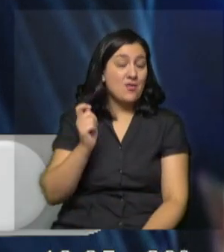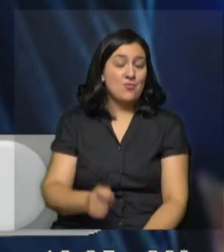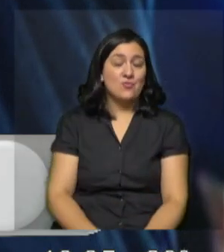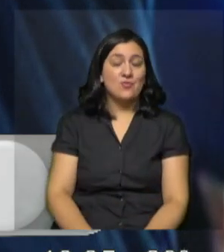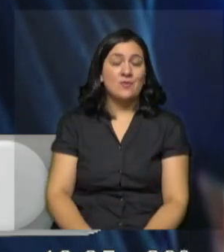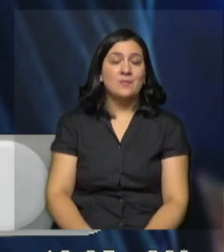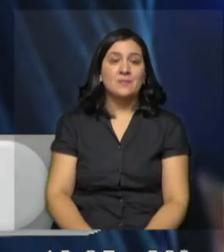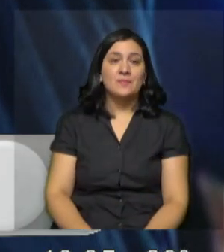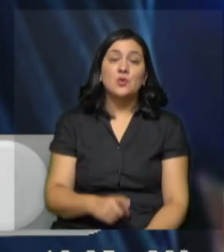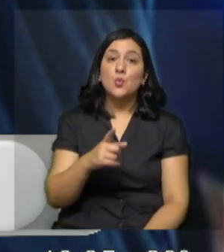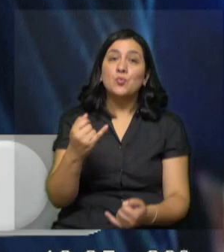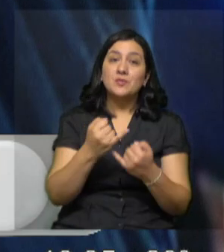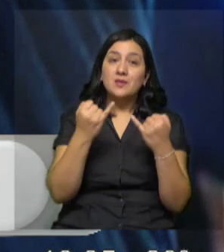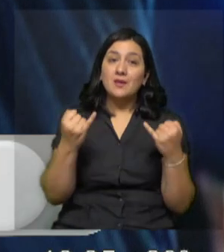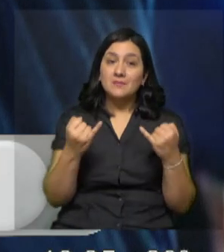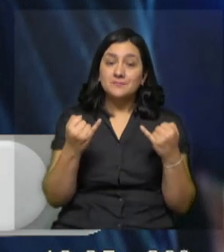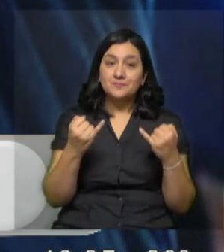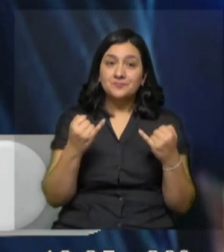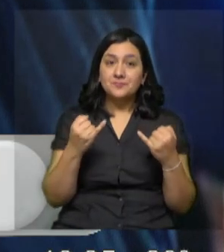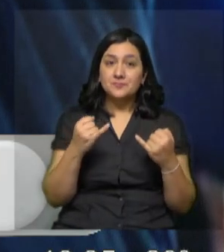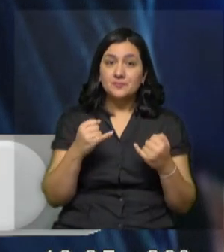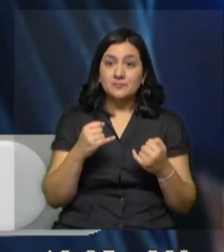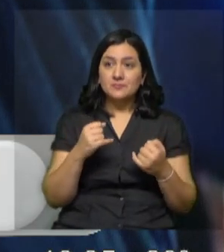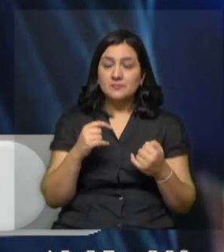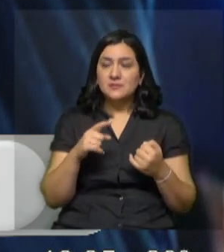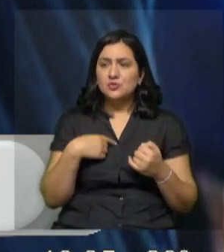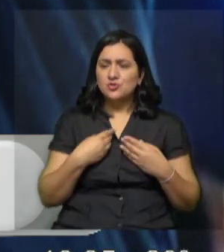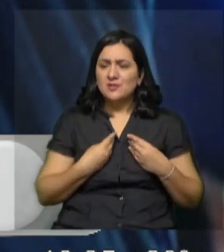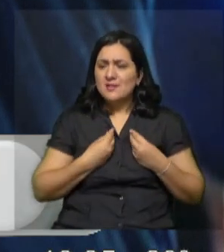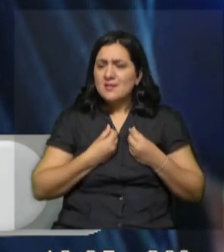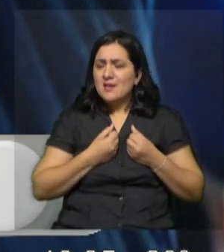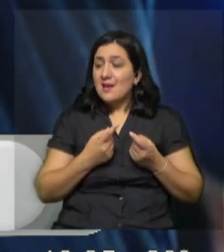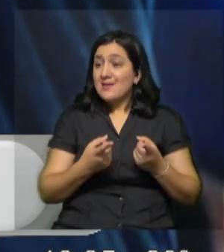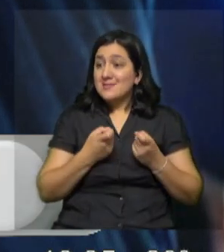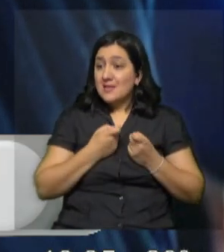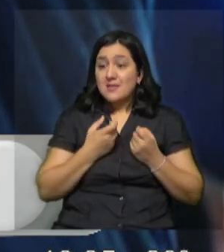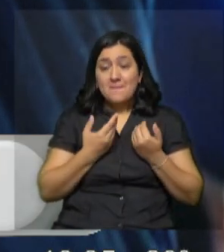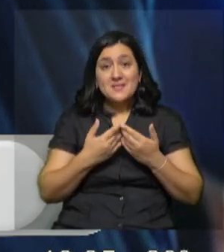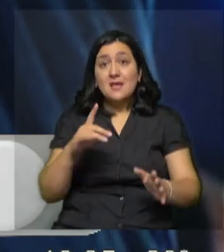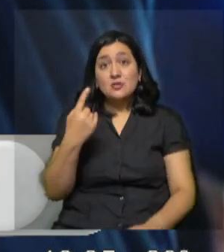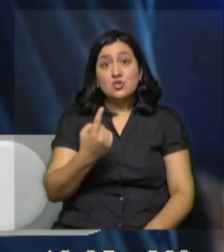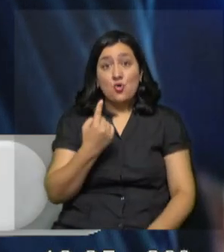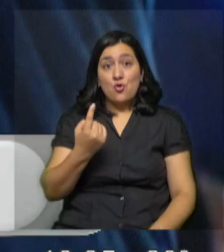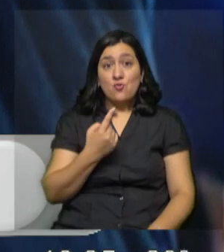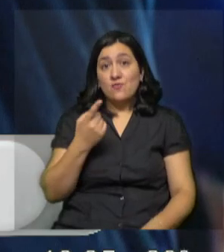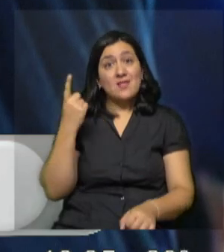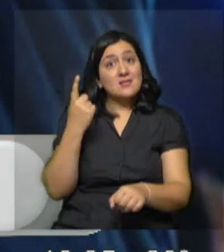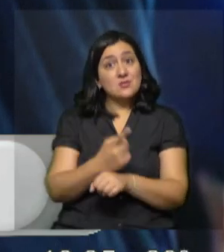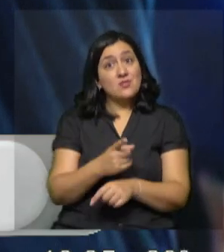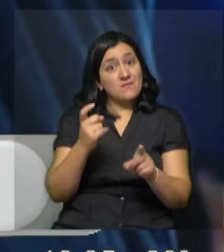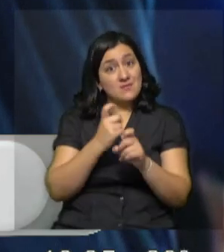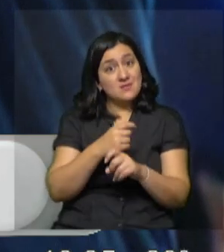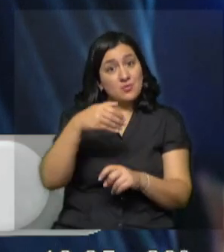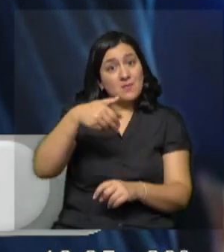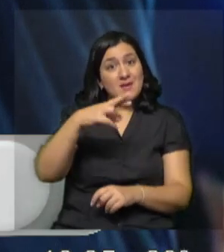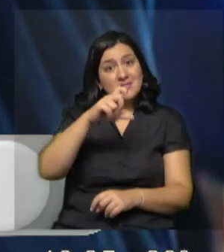Y bueno, hubo un día que, después de Danubio, que yo sentía la necesidad de empezar mi camino. Fue una decisión dura porque Marcelo tenía